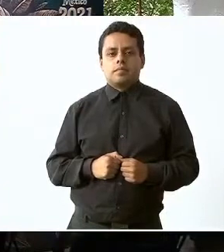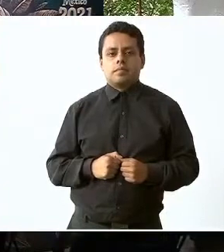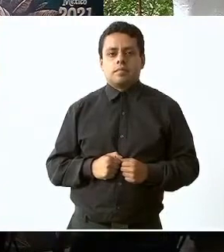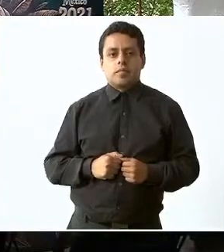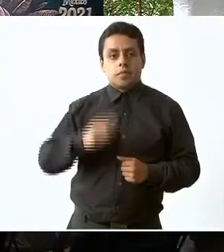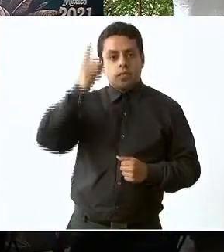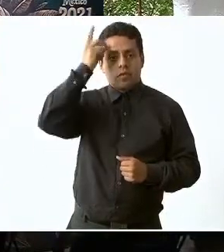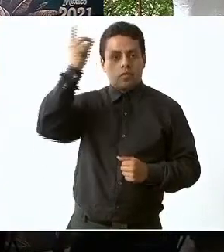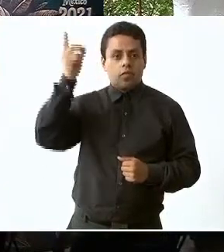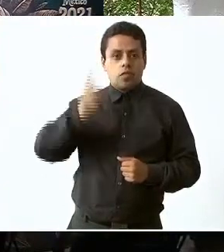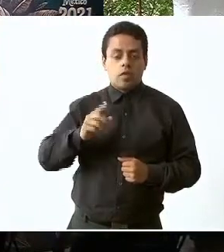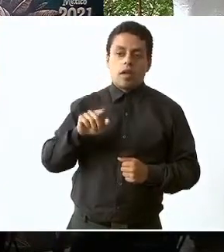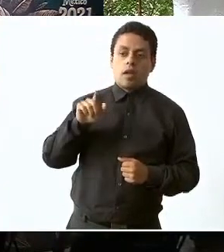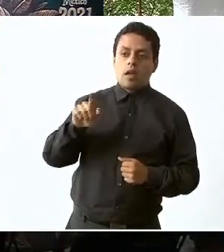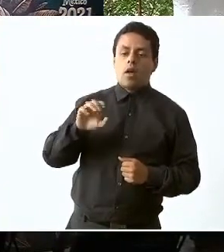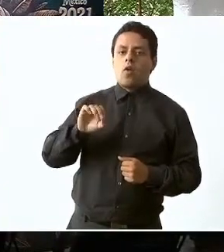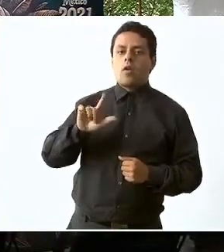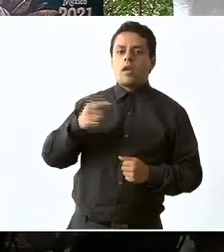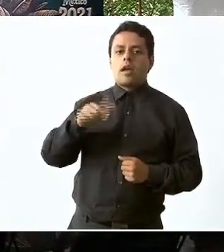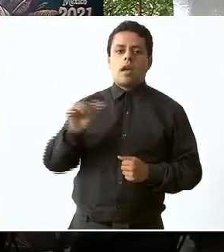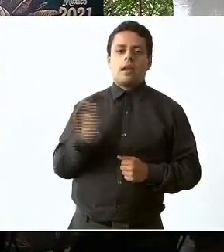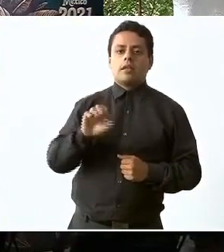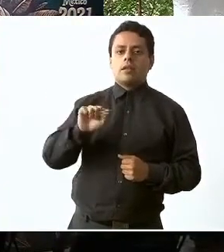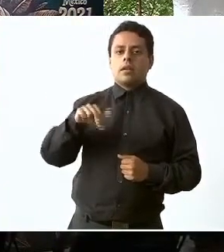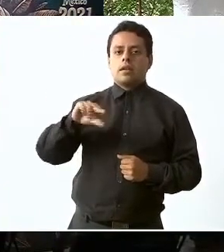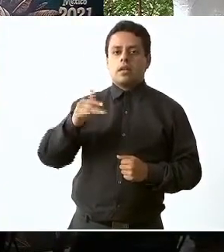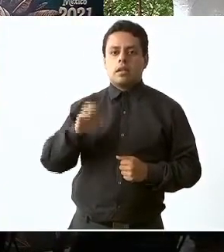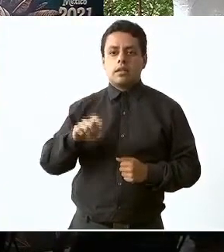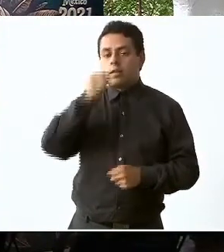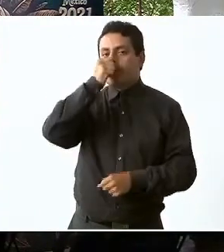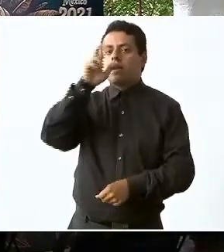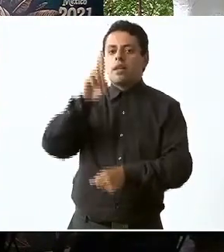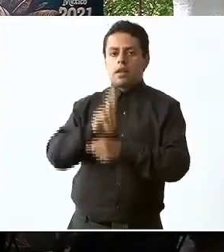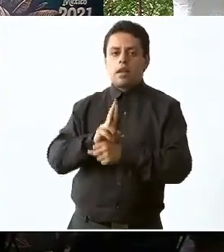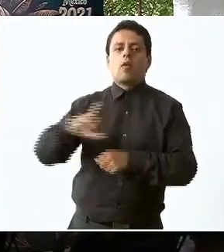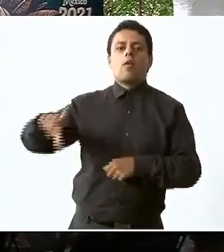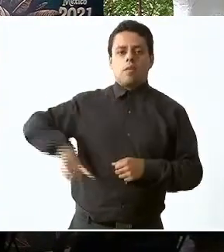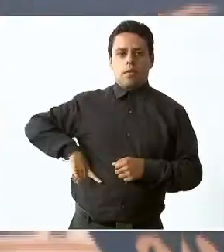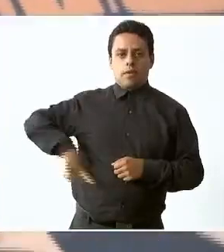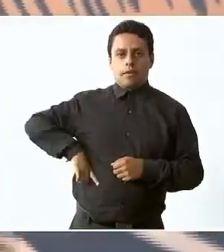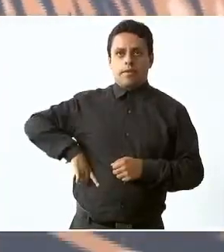Doctora Olga Sánchez Cordero, secretaria de Gobernación.